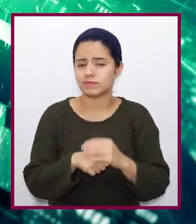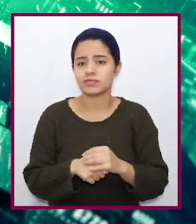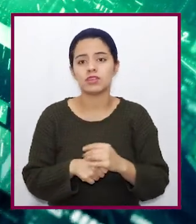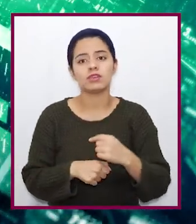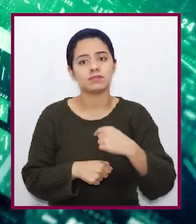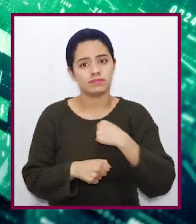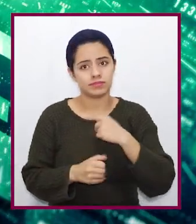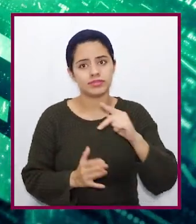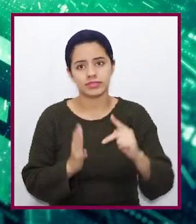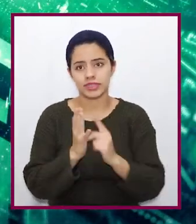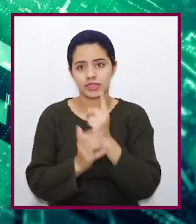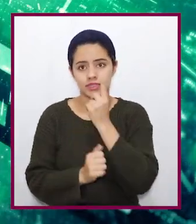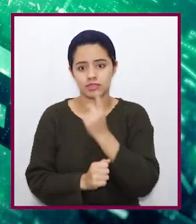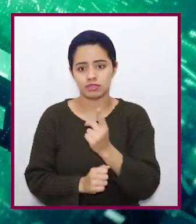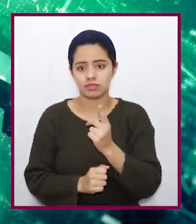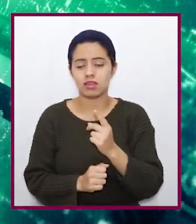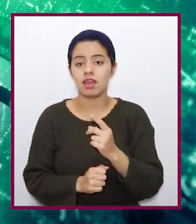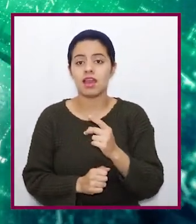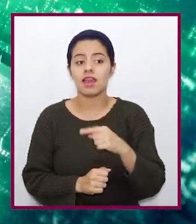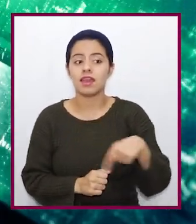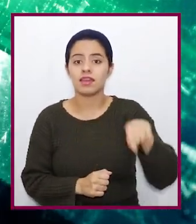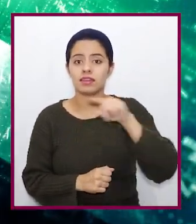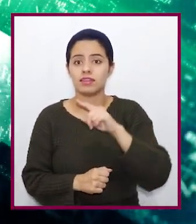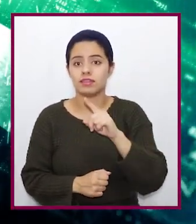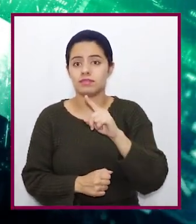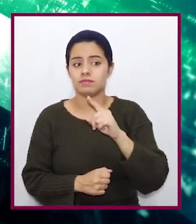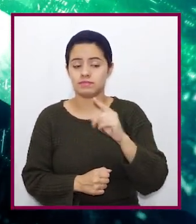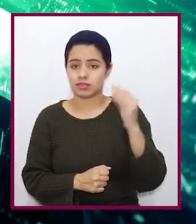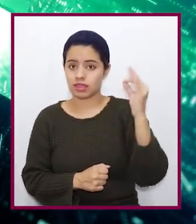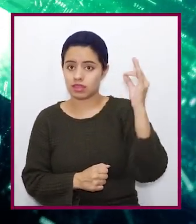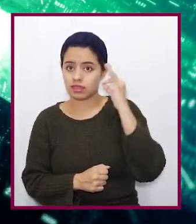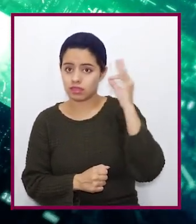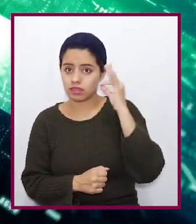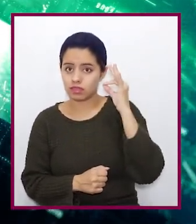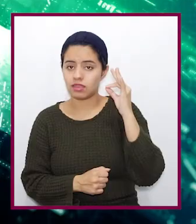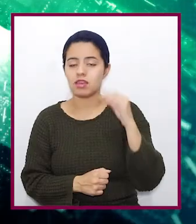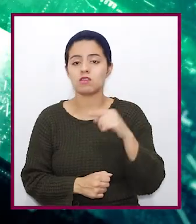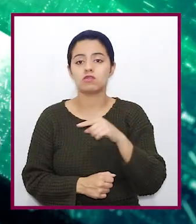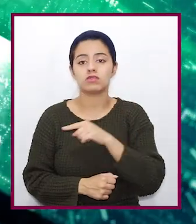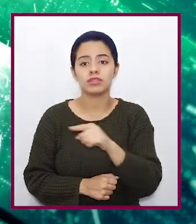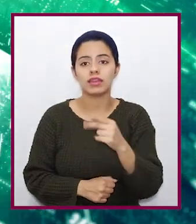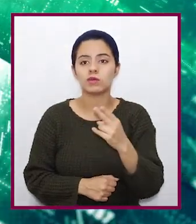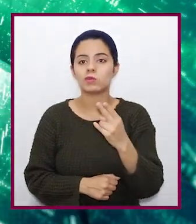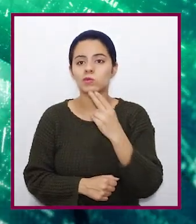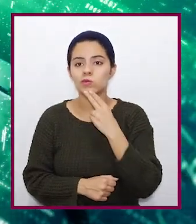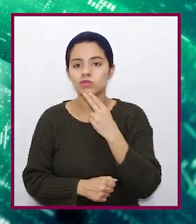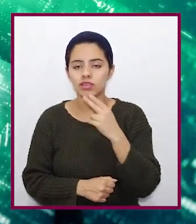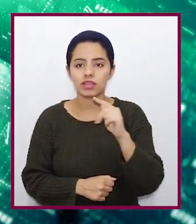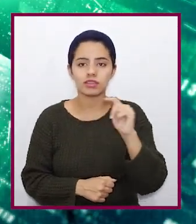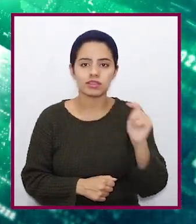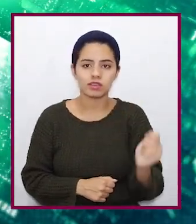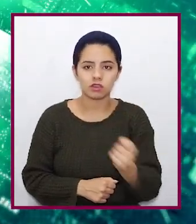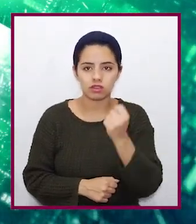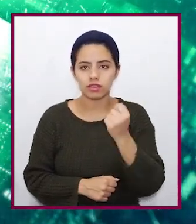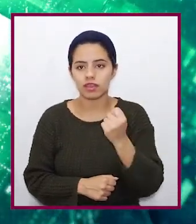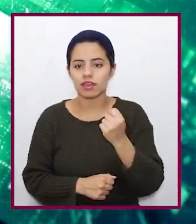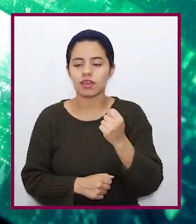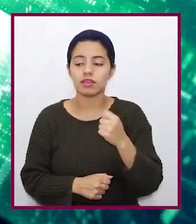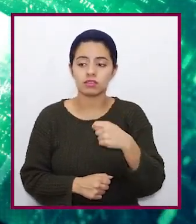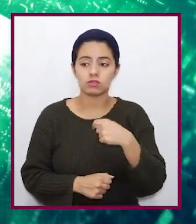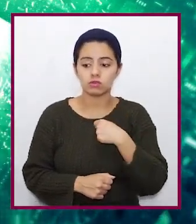mucho en el que nos han hecho creer que para poder tener un disfrute o un uso de algunas tecnologías tenemos que